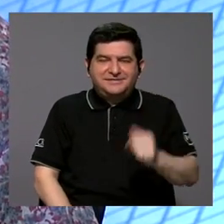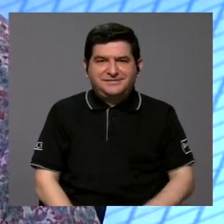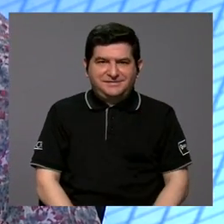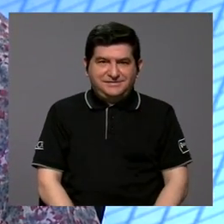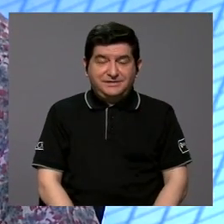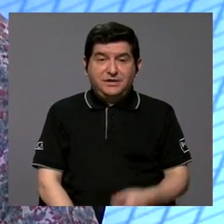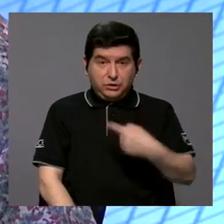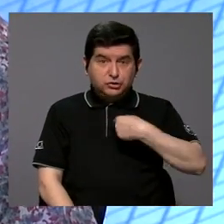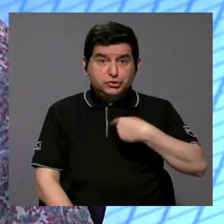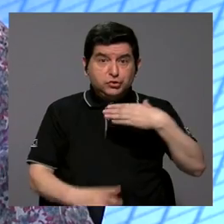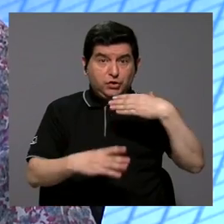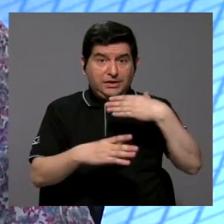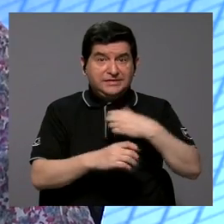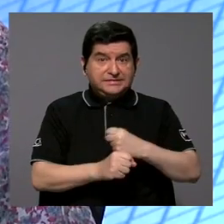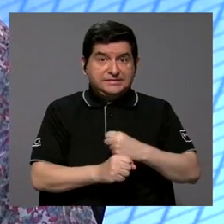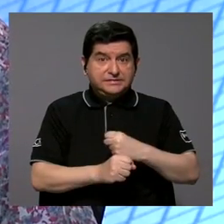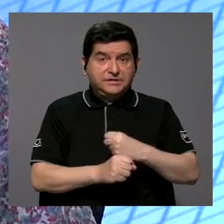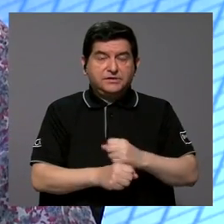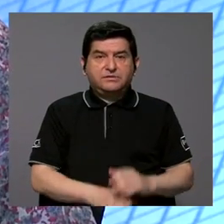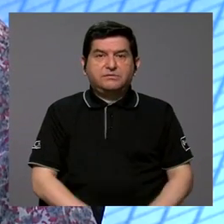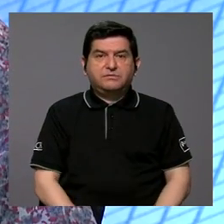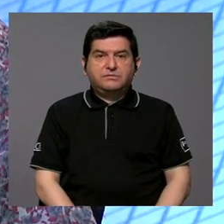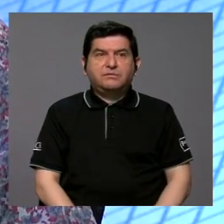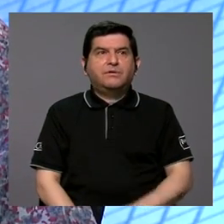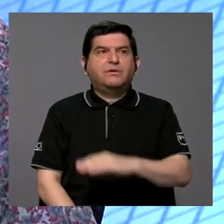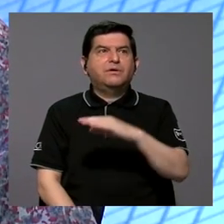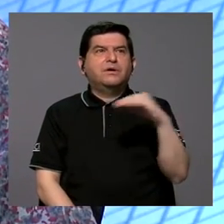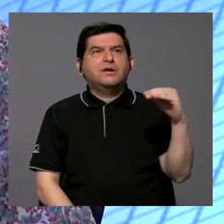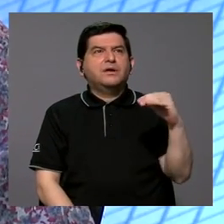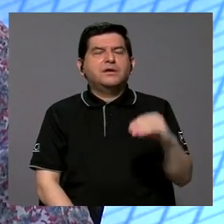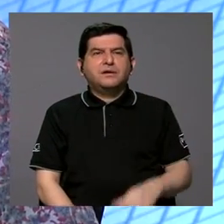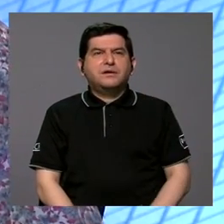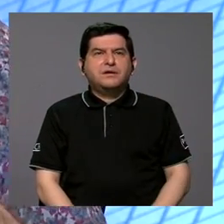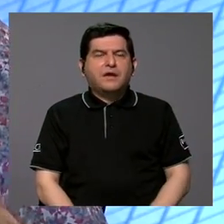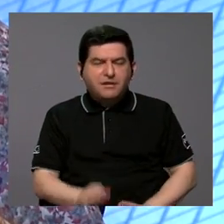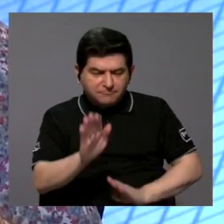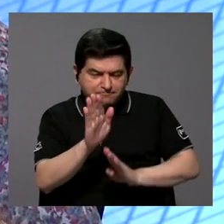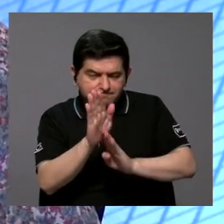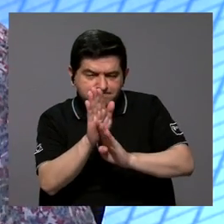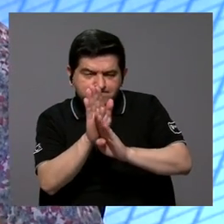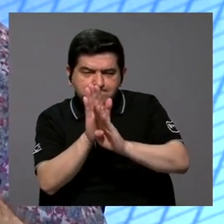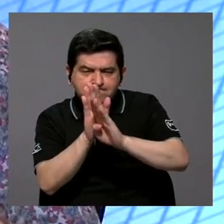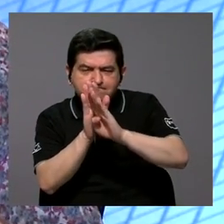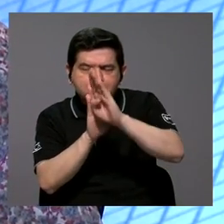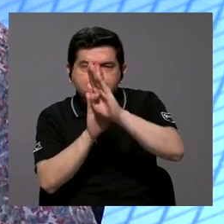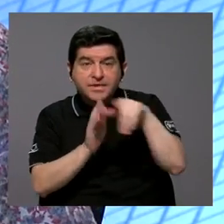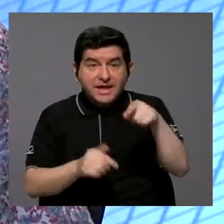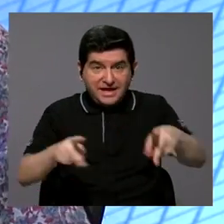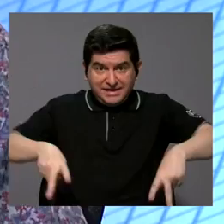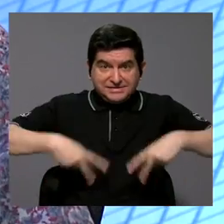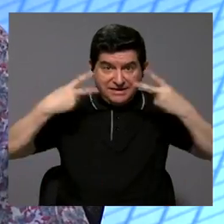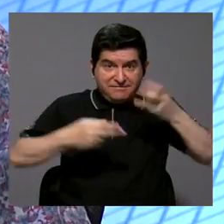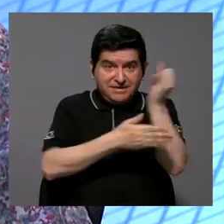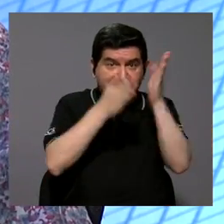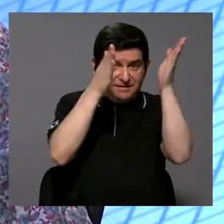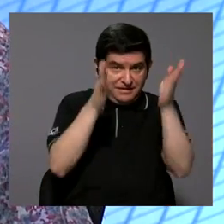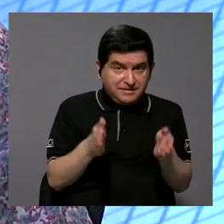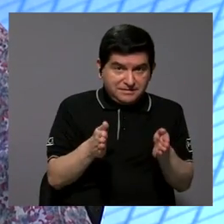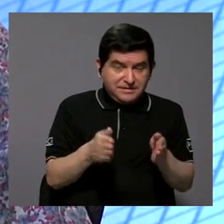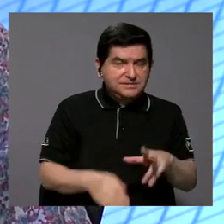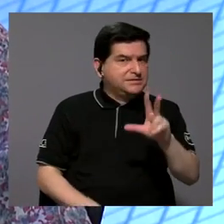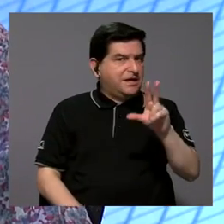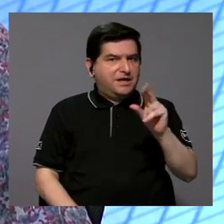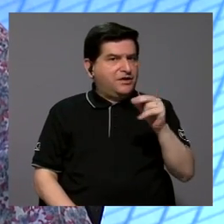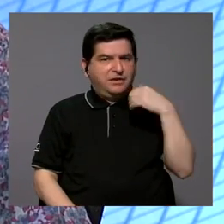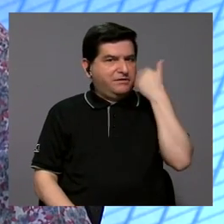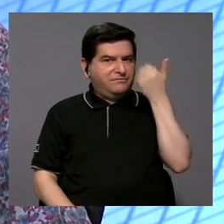El hacerlo y el lograr de desarrollar esa vida como artista no lo